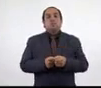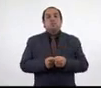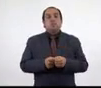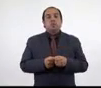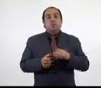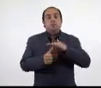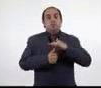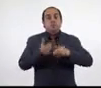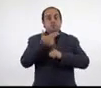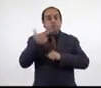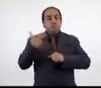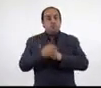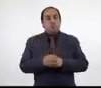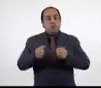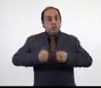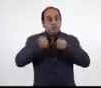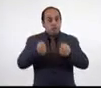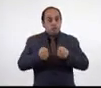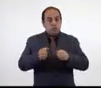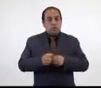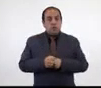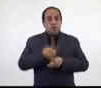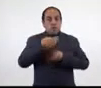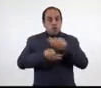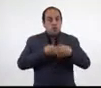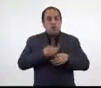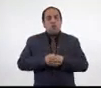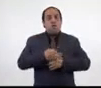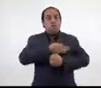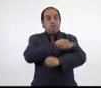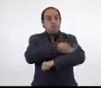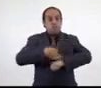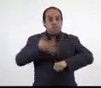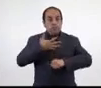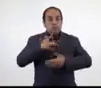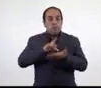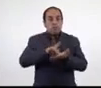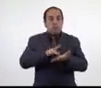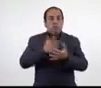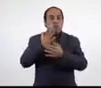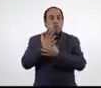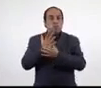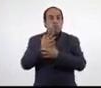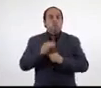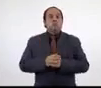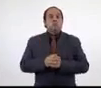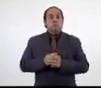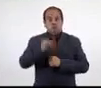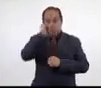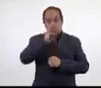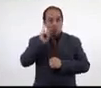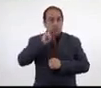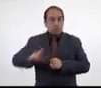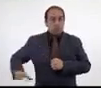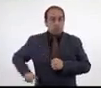vuelvo a reiterar, ninguna familia quedará en desamparo tal y como lo instruyó la jefa de gobierno. Muchas gracias.